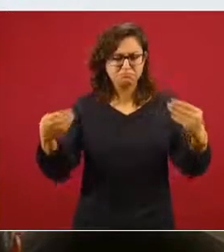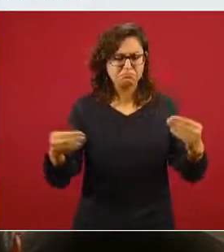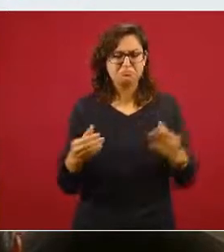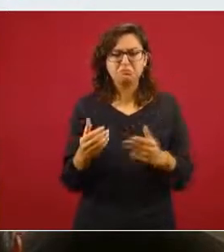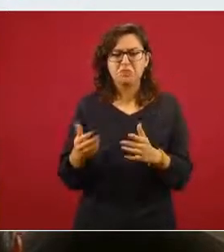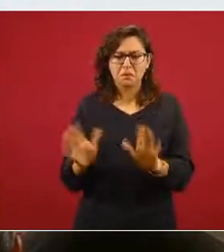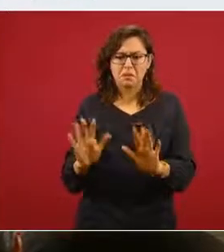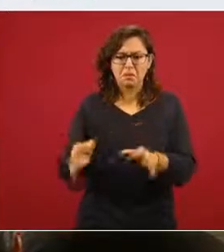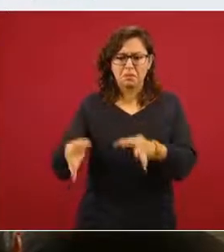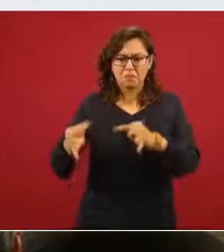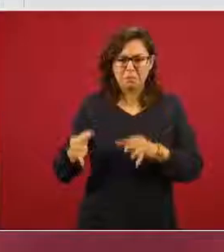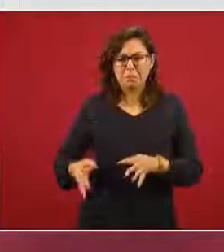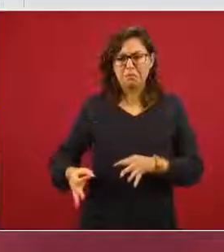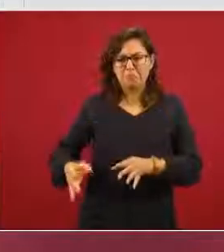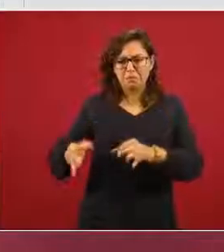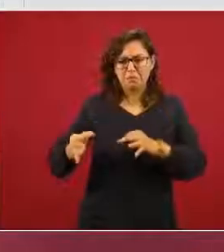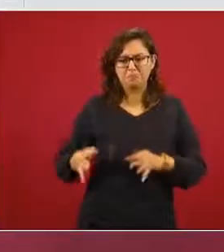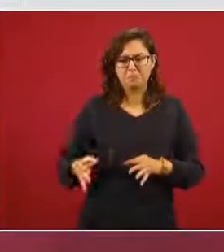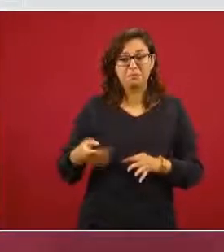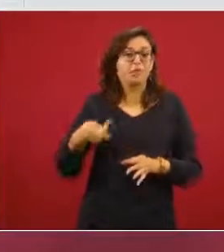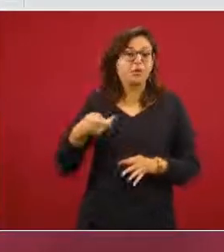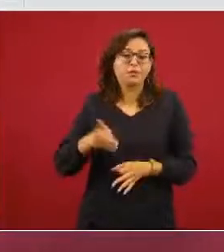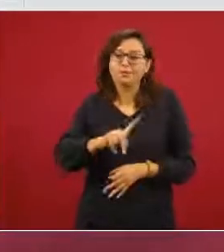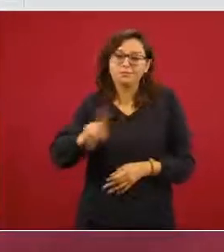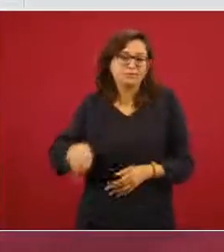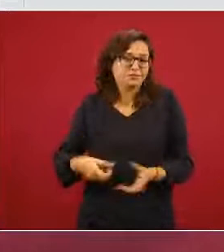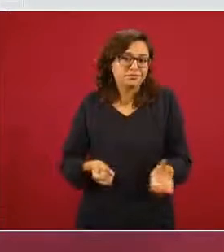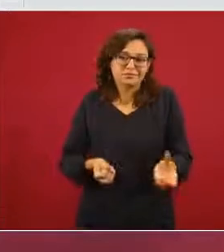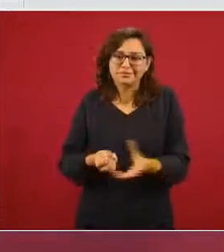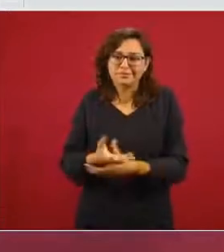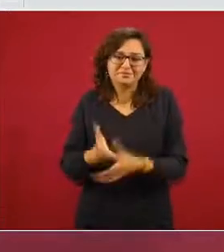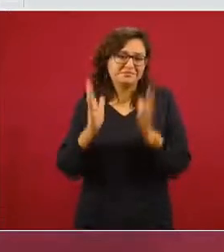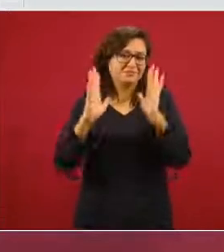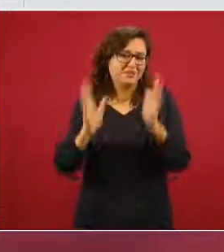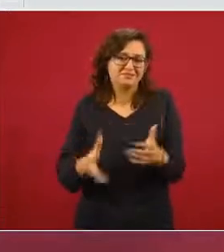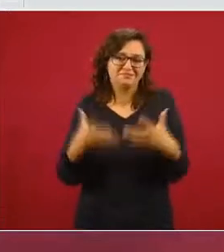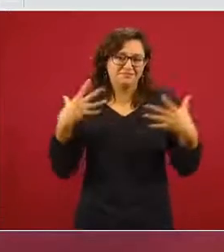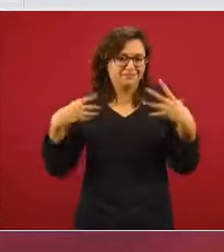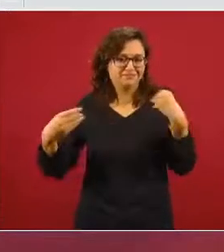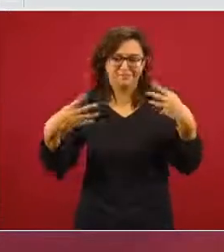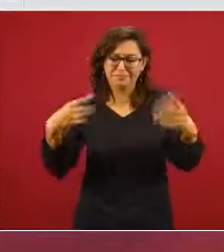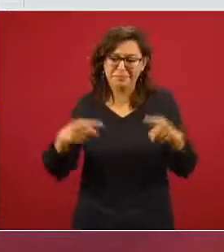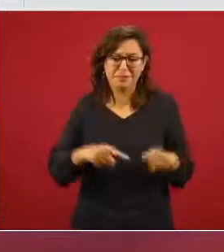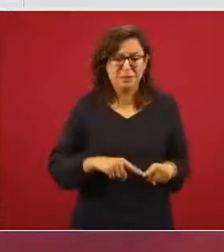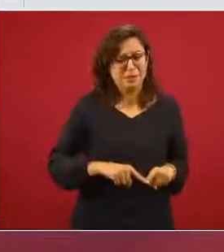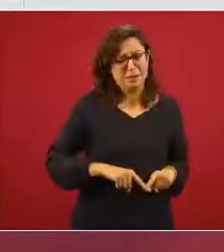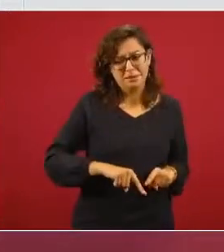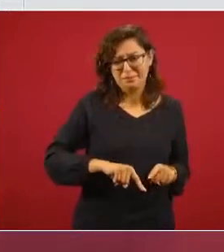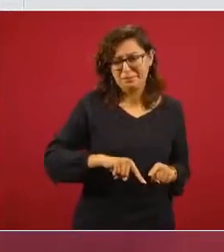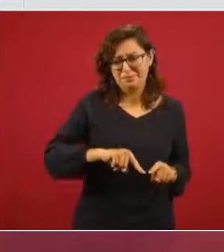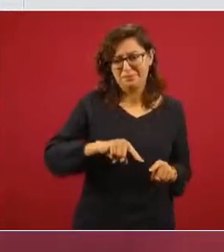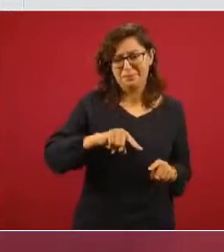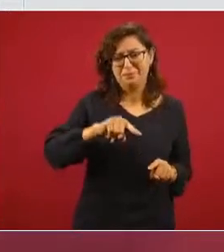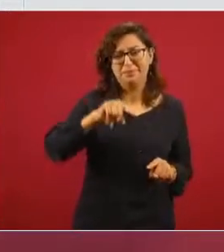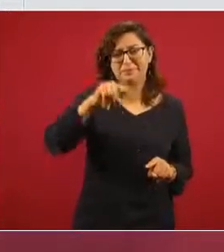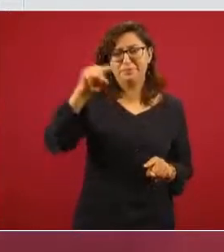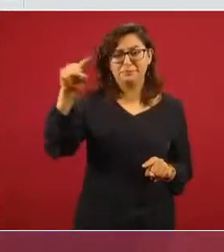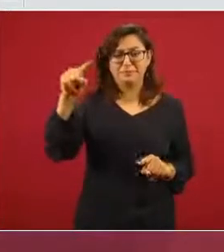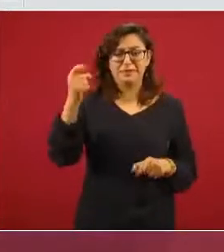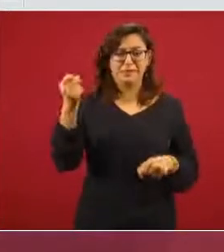epidemia en Jalisco, pero después tuvo un ascenso importante, llegó a un primer máximo en la semana